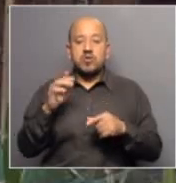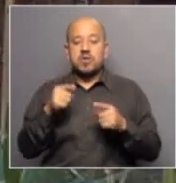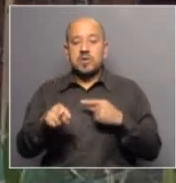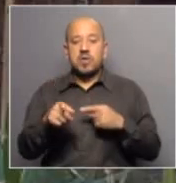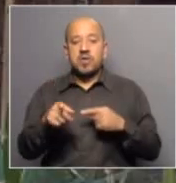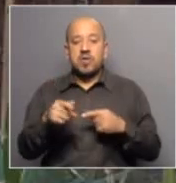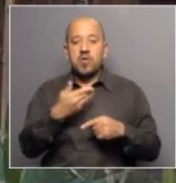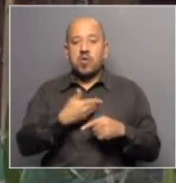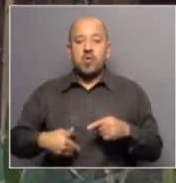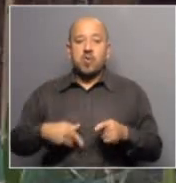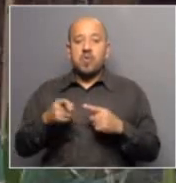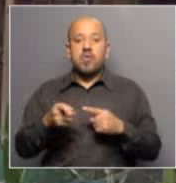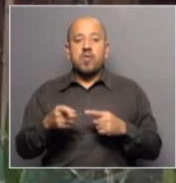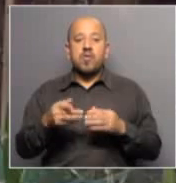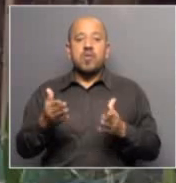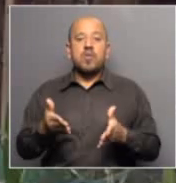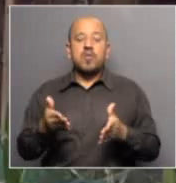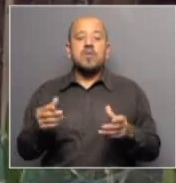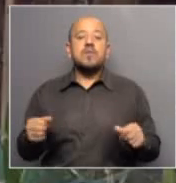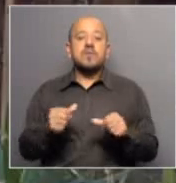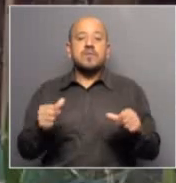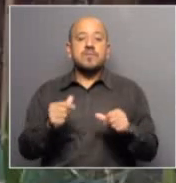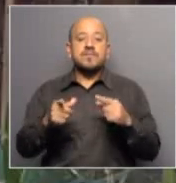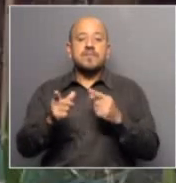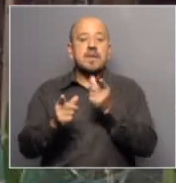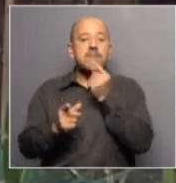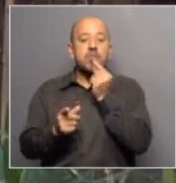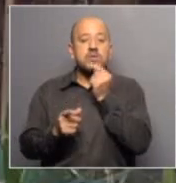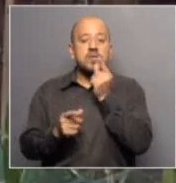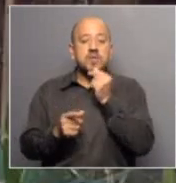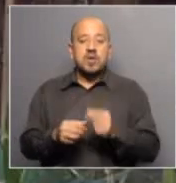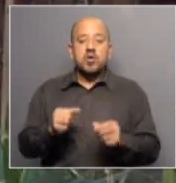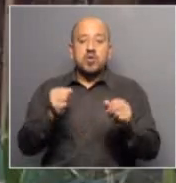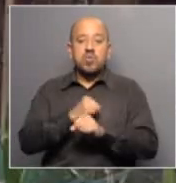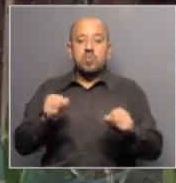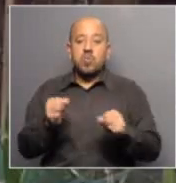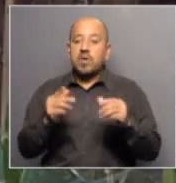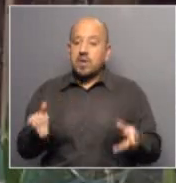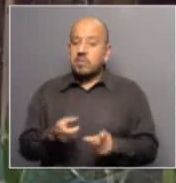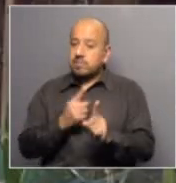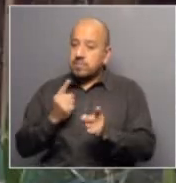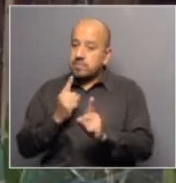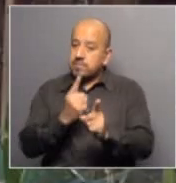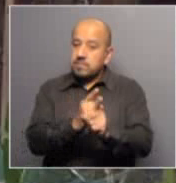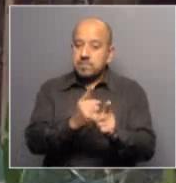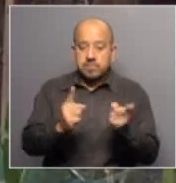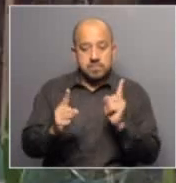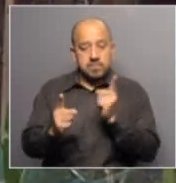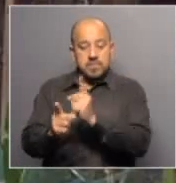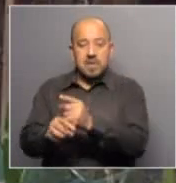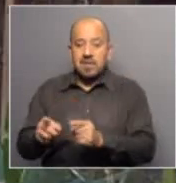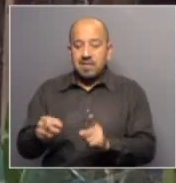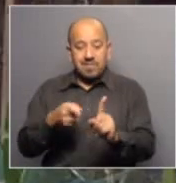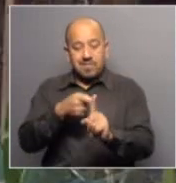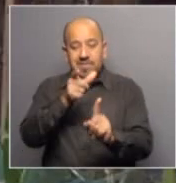de los gobernantes de los estados les han dado instrucciones muy claras a la policía de que no pueden seguir persiguiendo personas por pequeñas